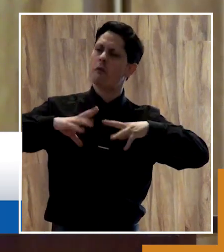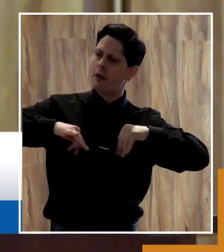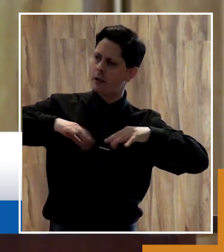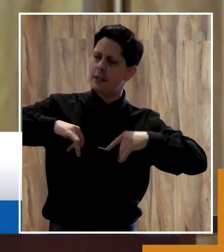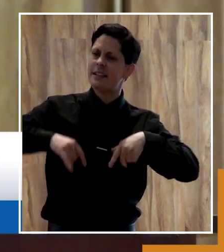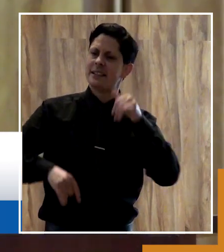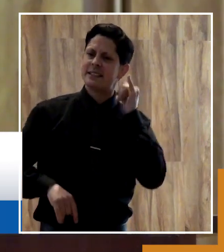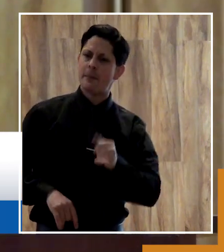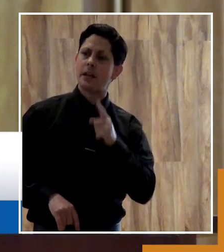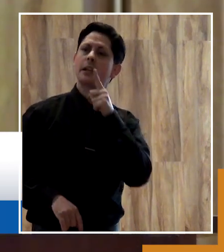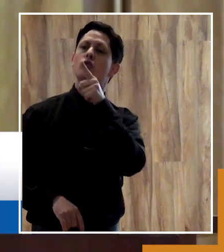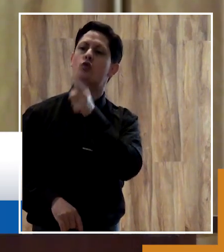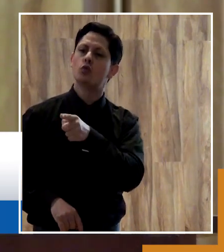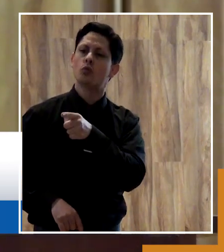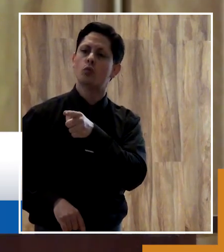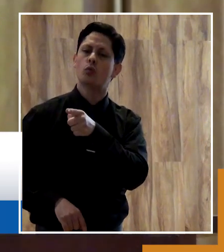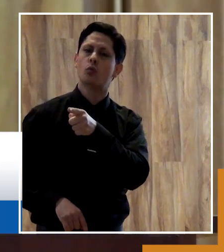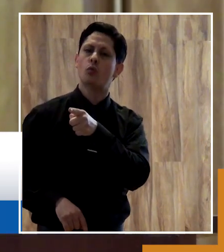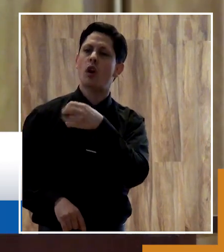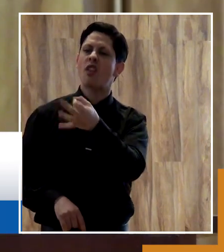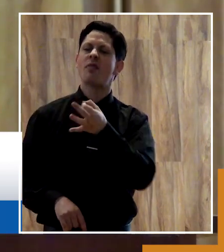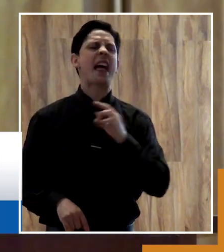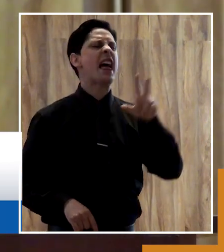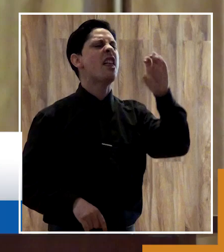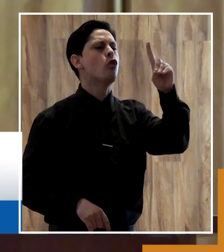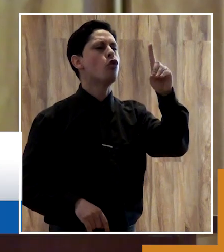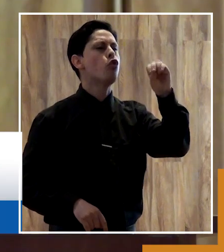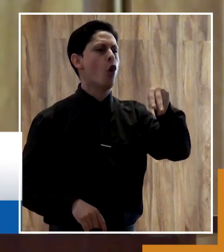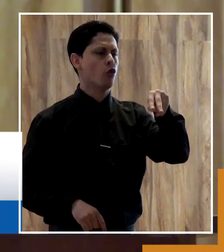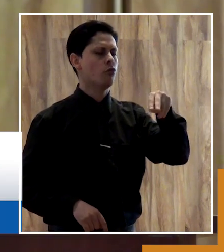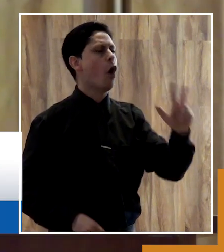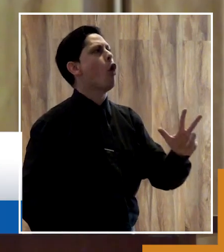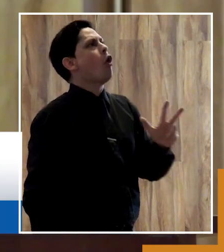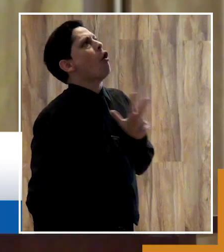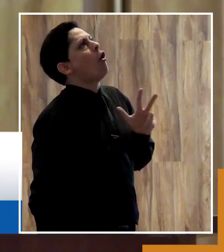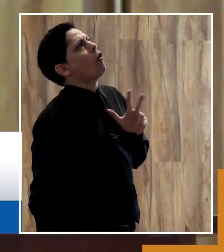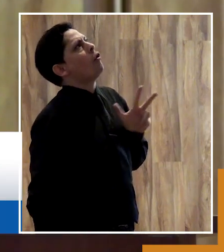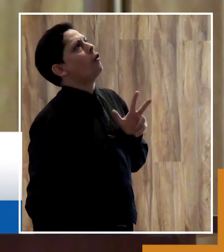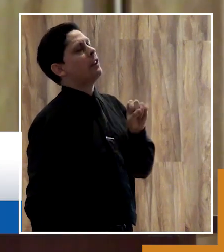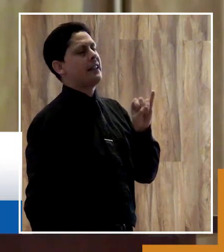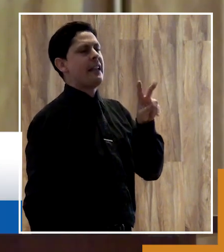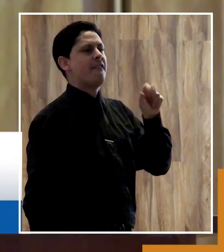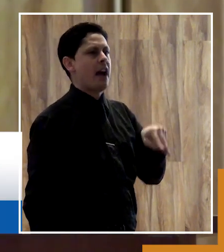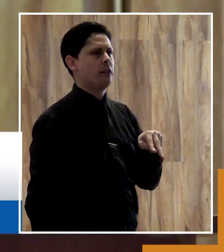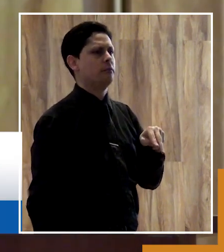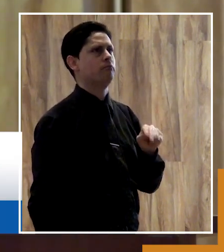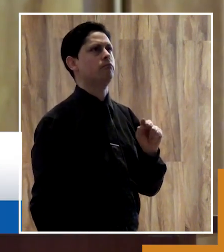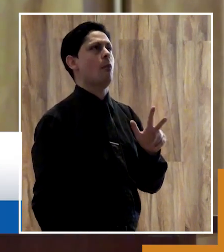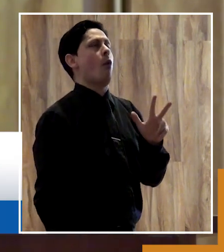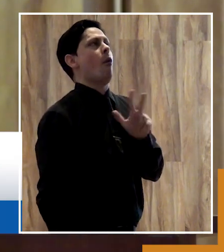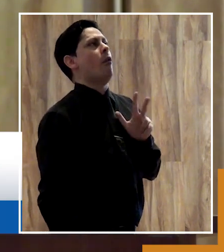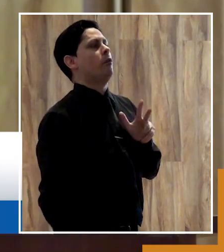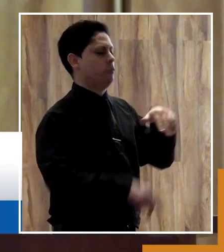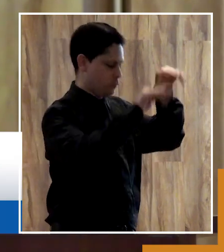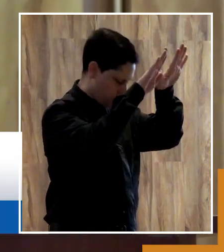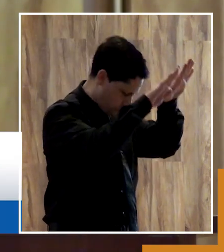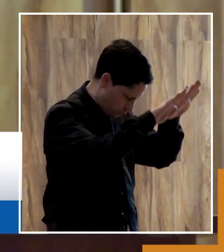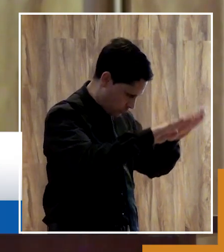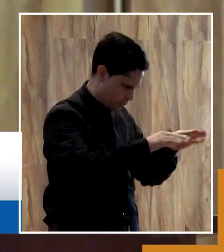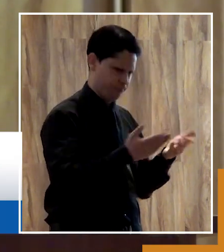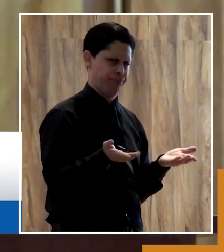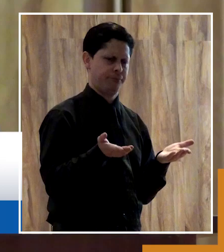felicitaciones siempre que tú dejes de llamarme don Iván. No sé si se acuerda Iván de aquella